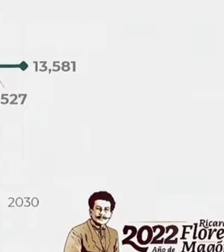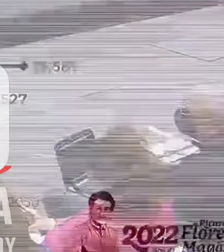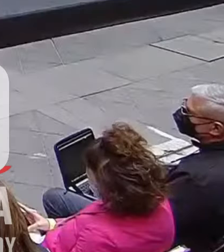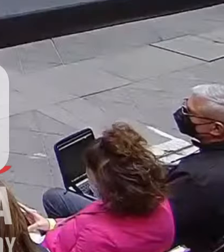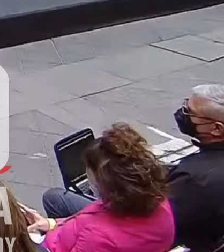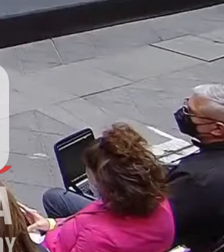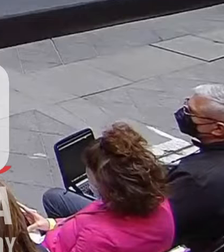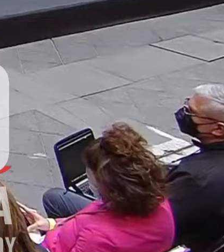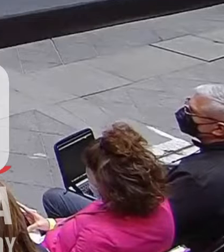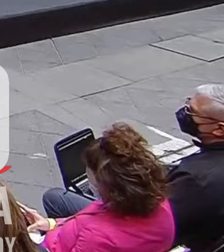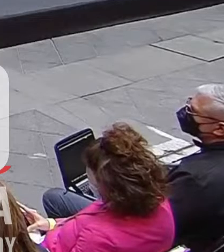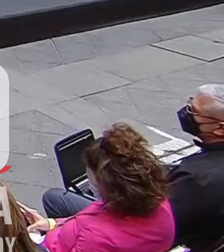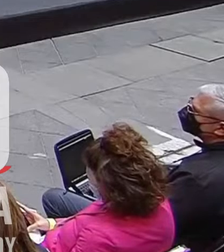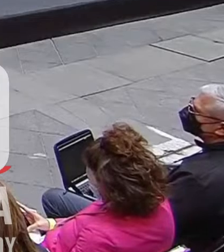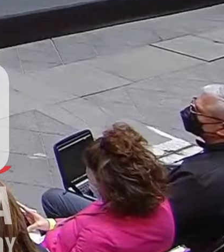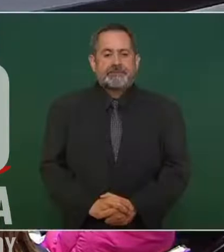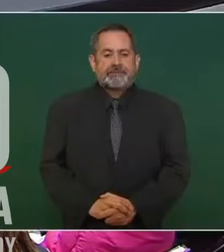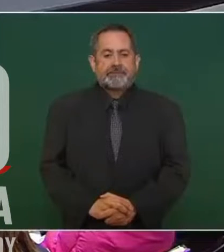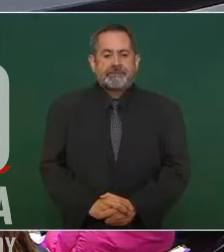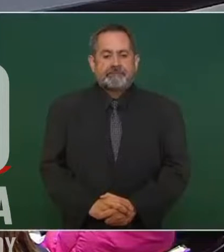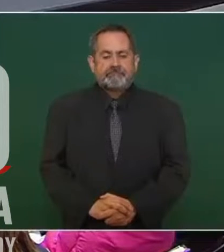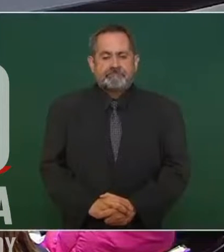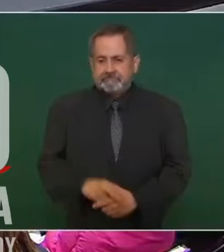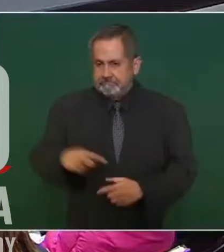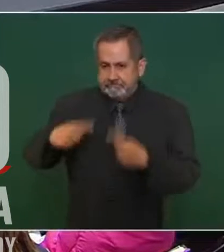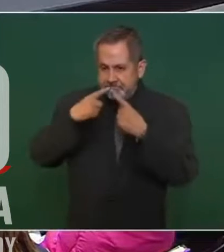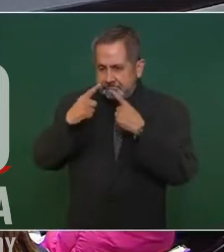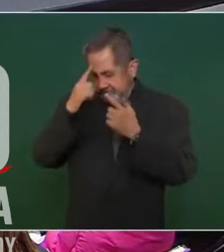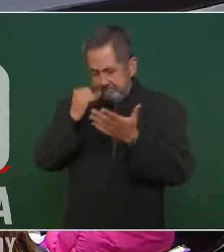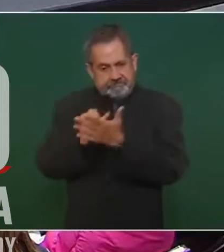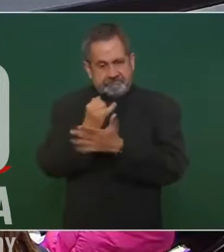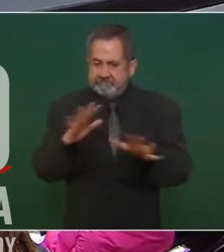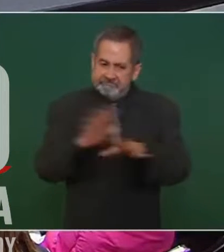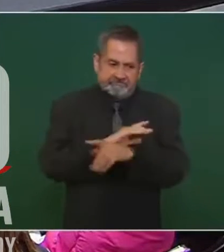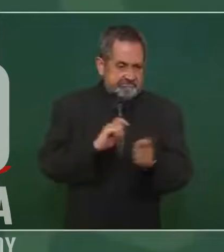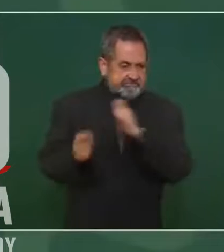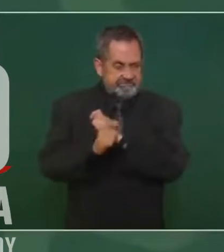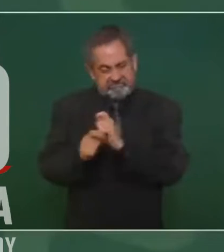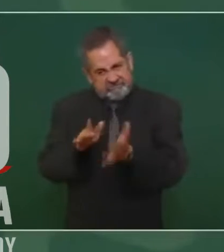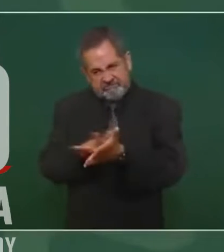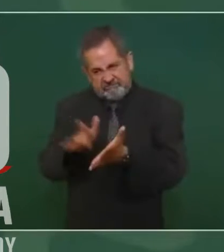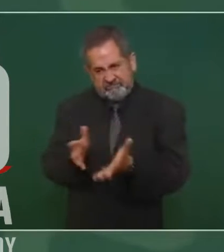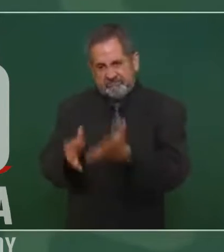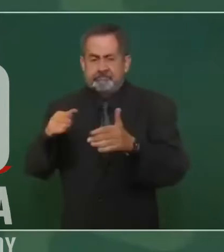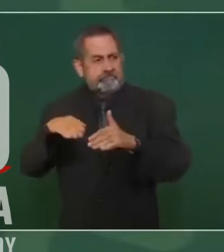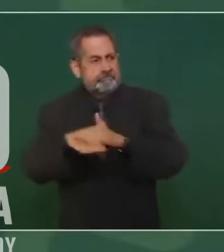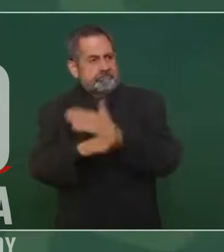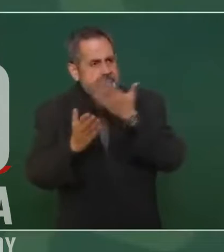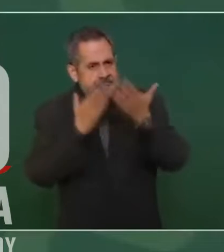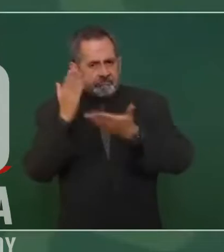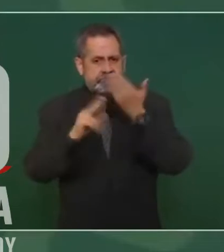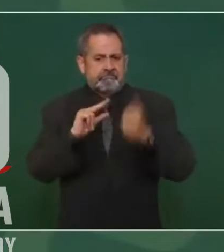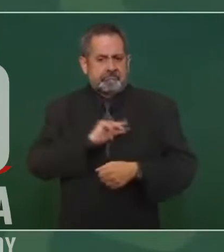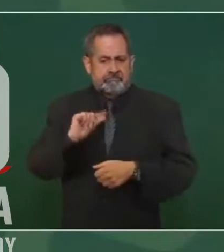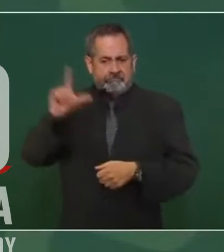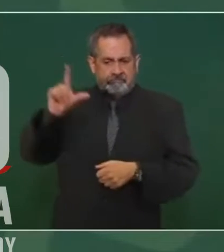19,480 en una decisión de hacerlo, la transformación del acceso sin rechazo a los